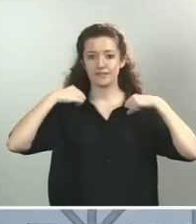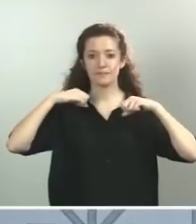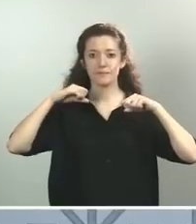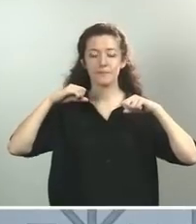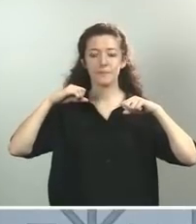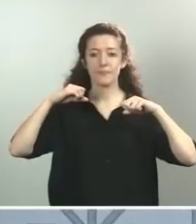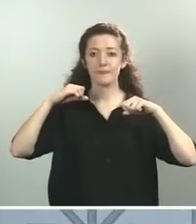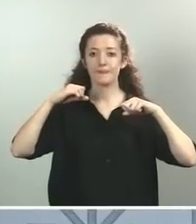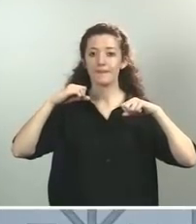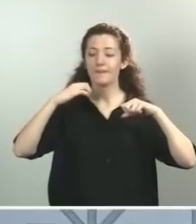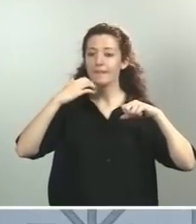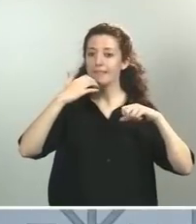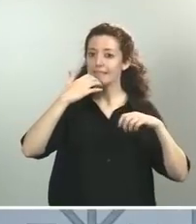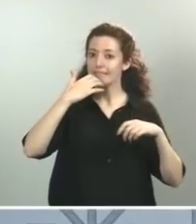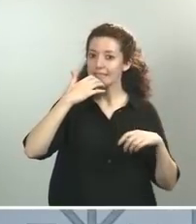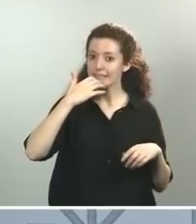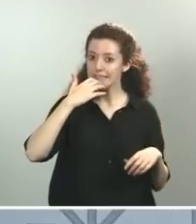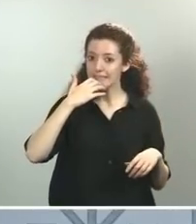en gran parte,